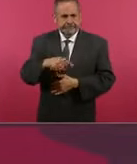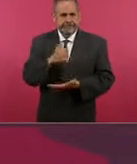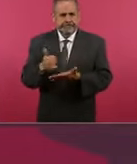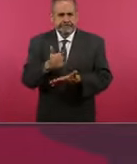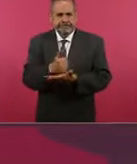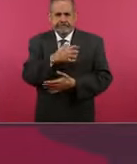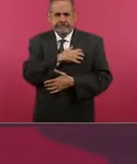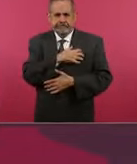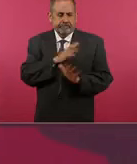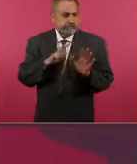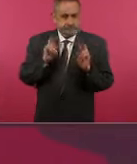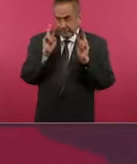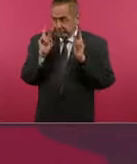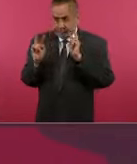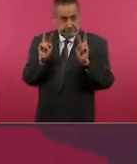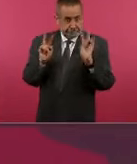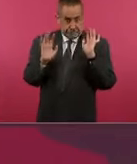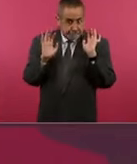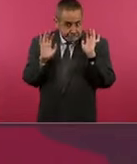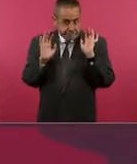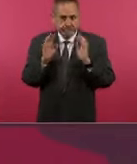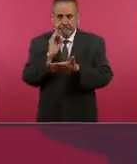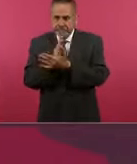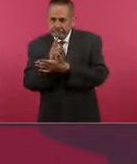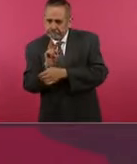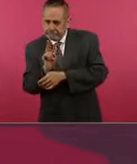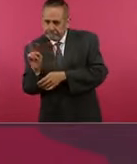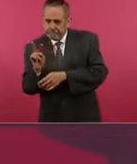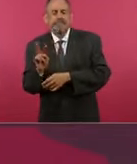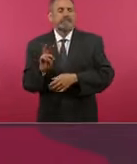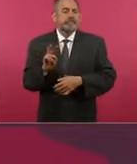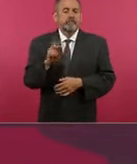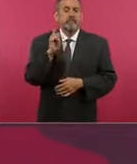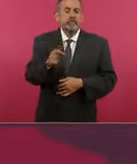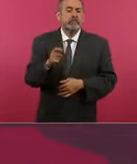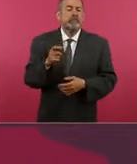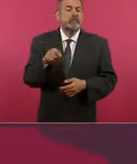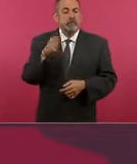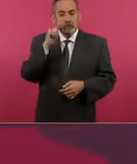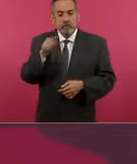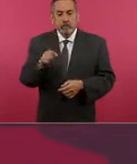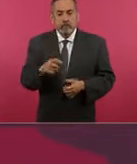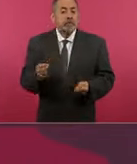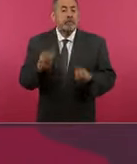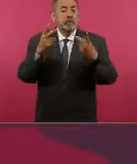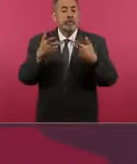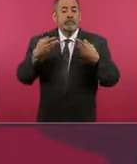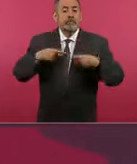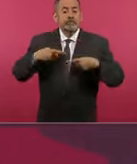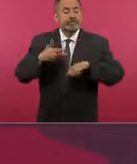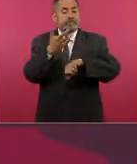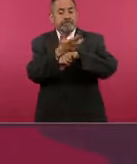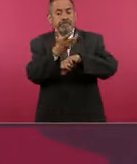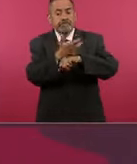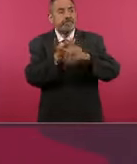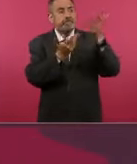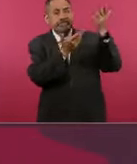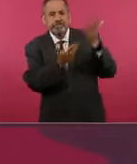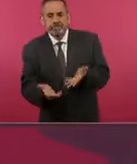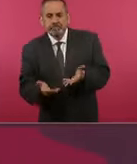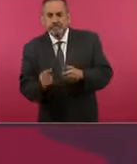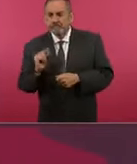No sé si lo han notado, pero ¿cuántos estadounidenses en